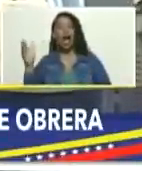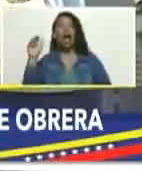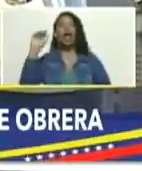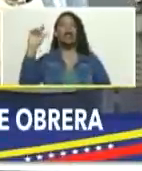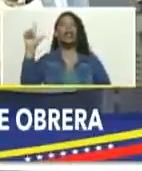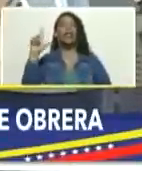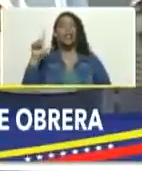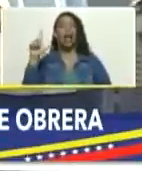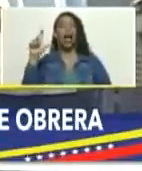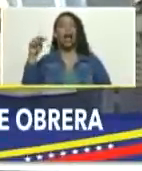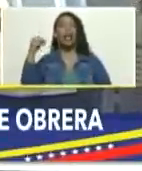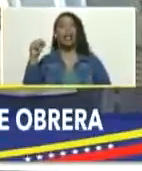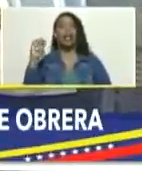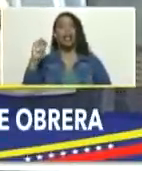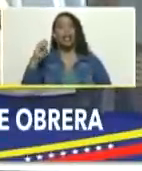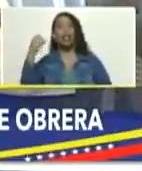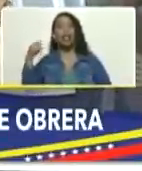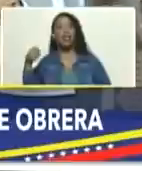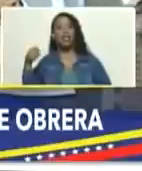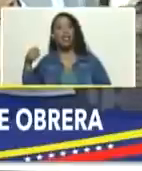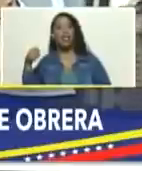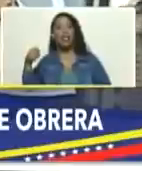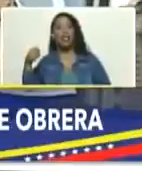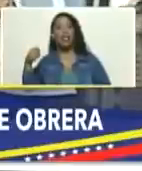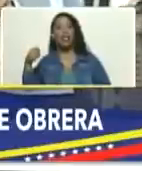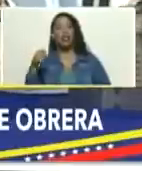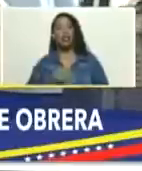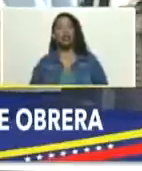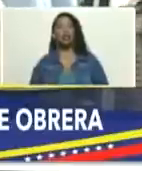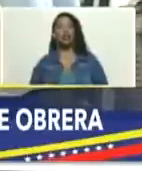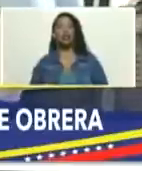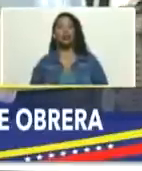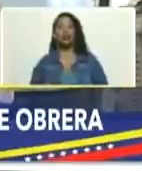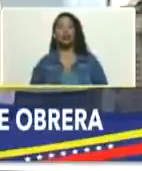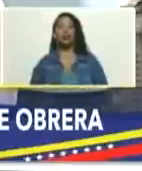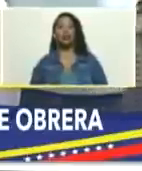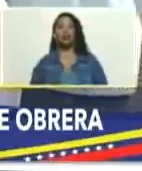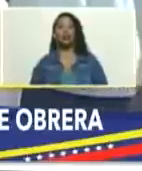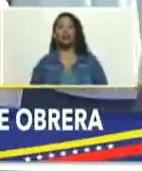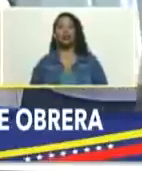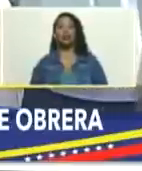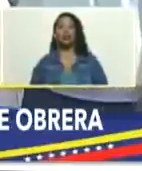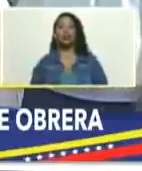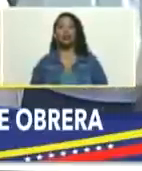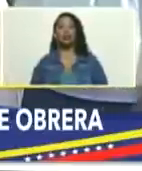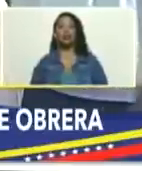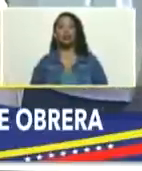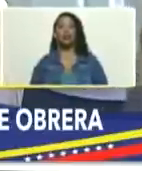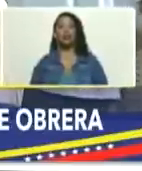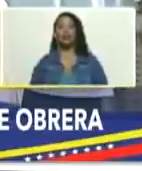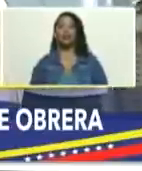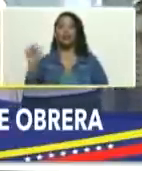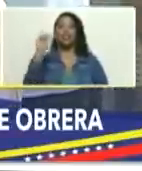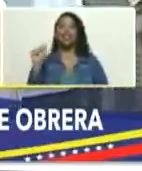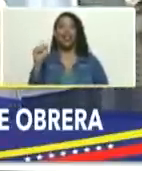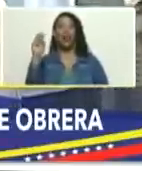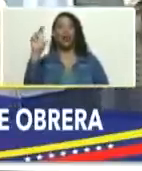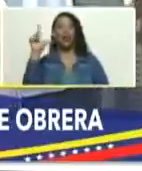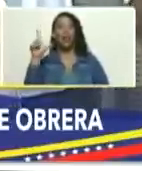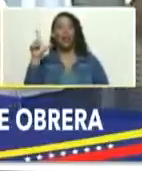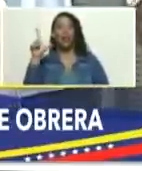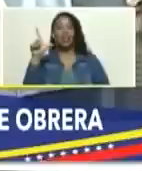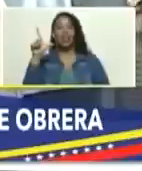Yanes, Yanes, Ñáñez, Ñáñez. Bueno, vale, Saúl. Alcalde